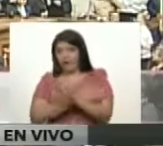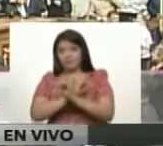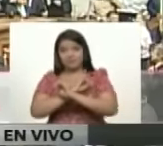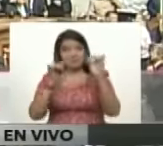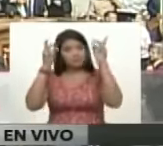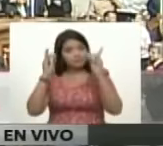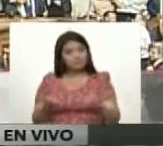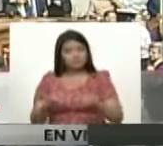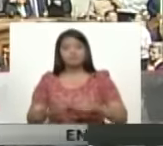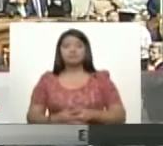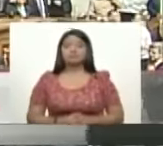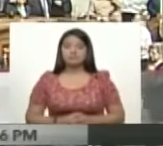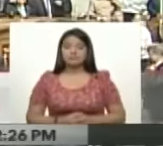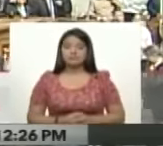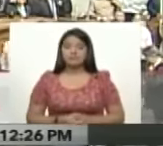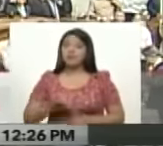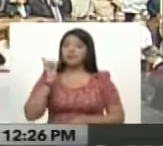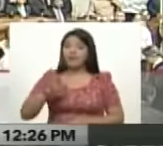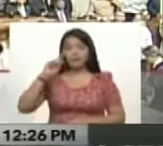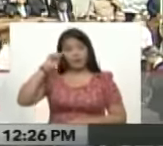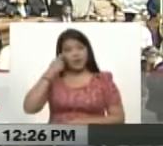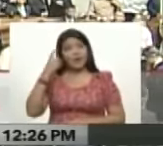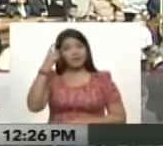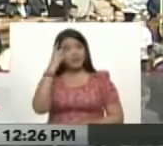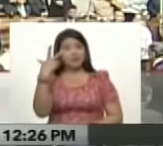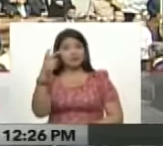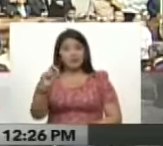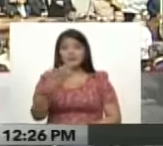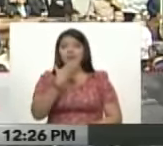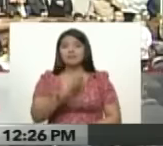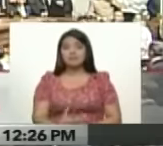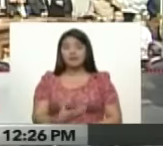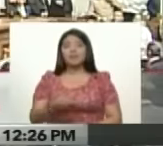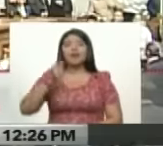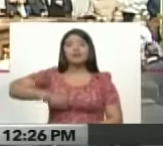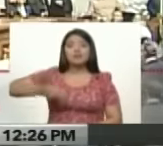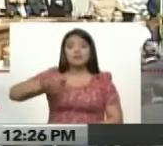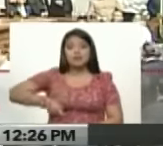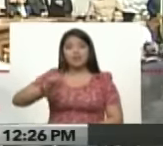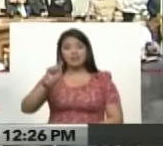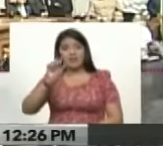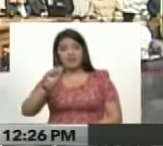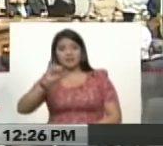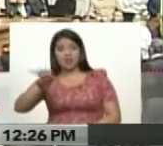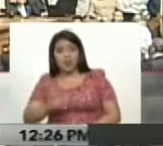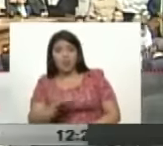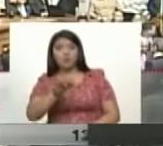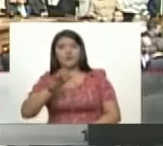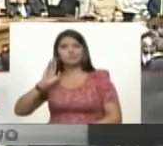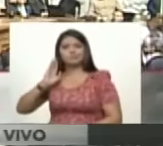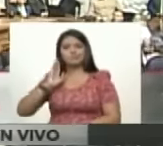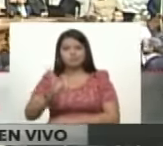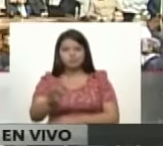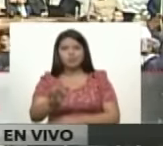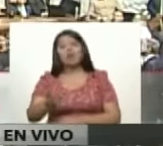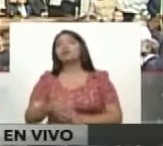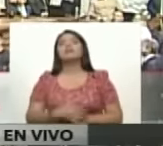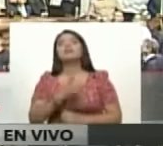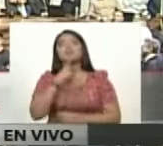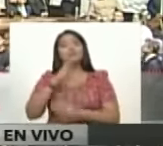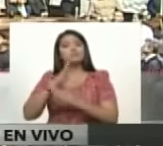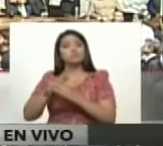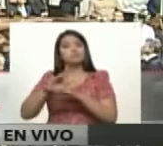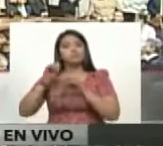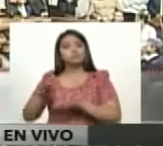para recapitular, hay que recordar que el 30 de diciembre el Tribunal Supremo de Justicia emitió una sentencia donde ordena suspender